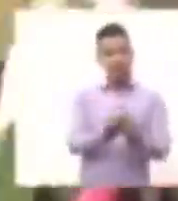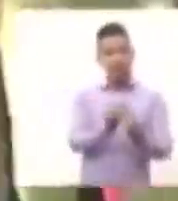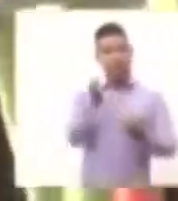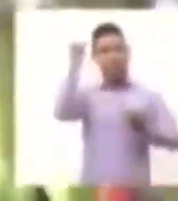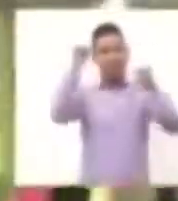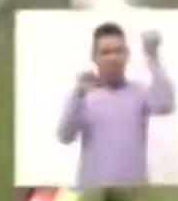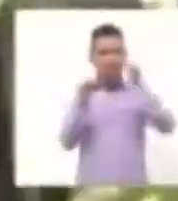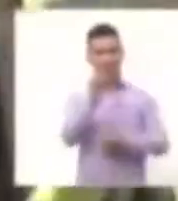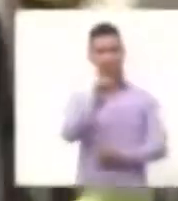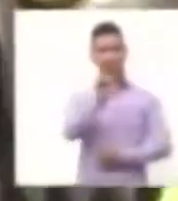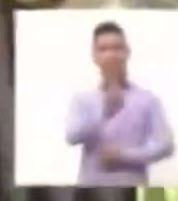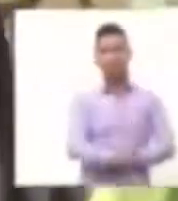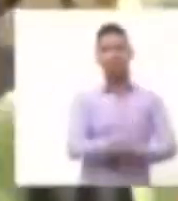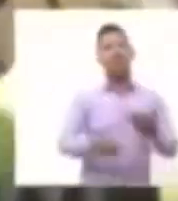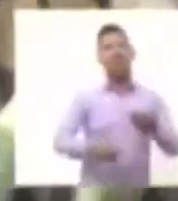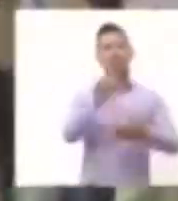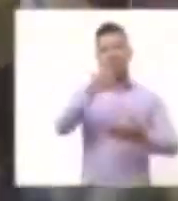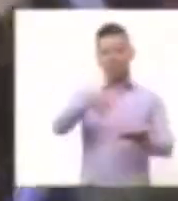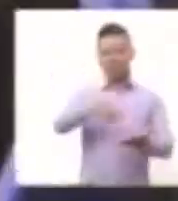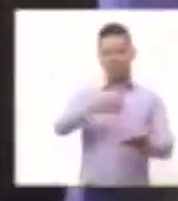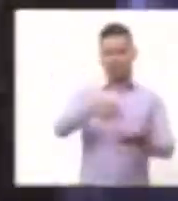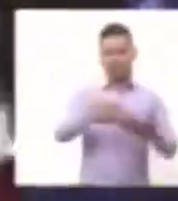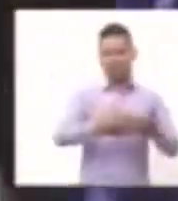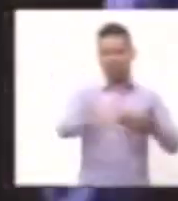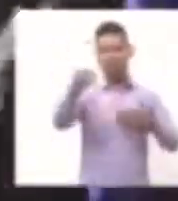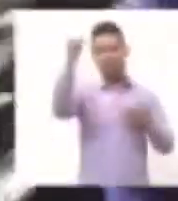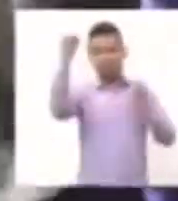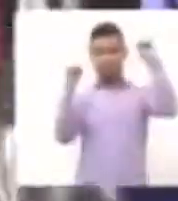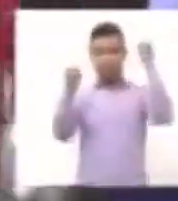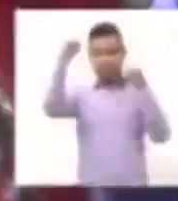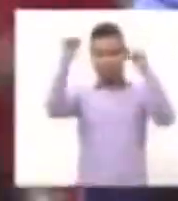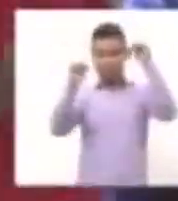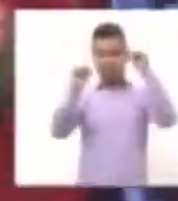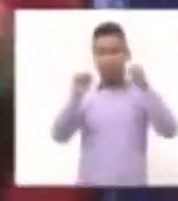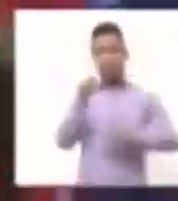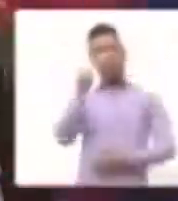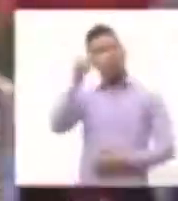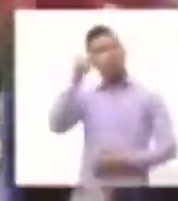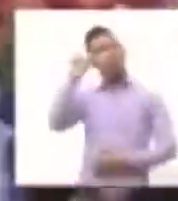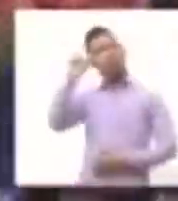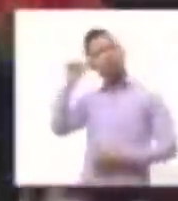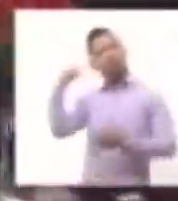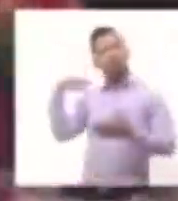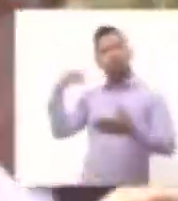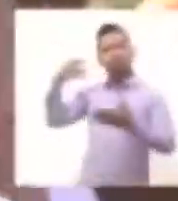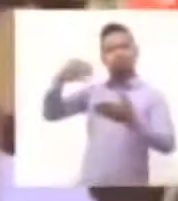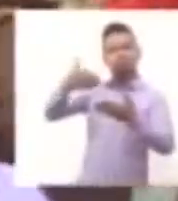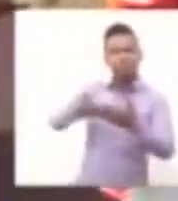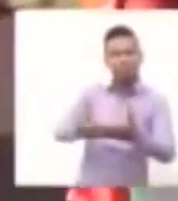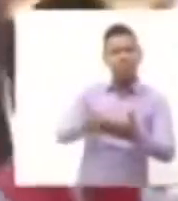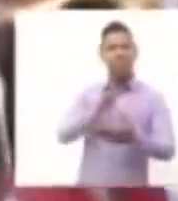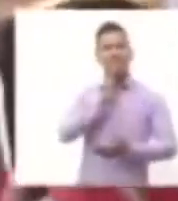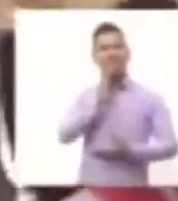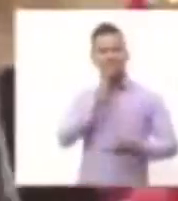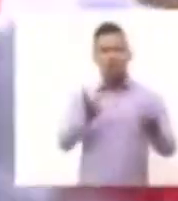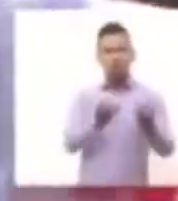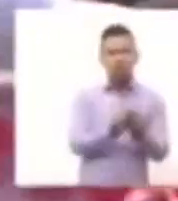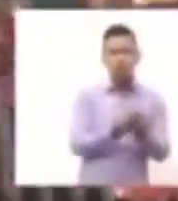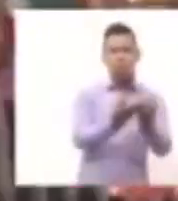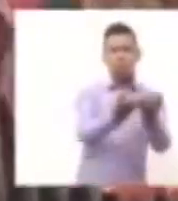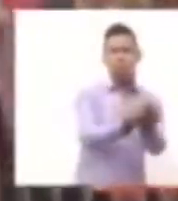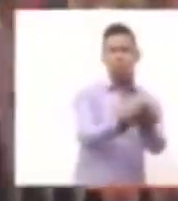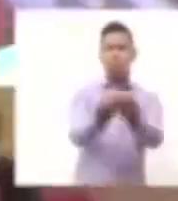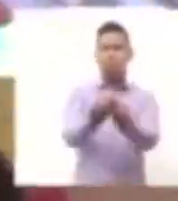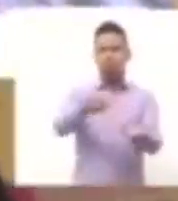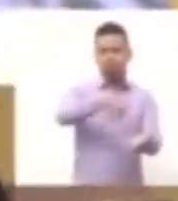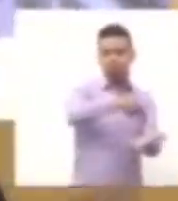a las carnestolendas en este sector de la ciudad. En la muestra se hizo una remembranza del carnaval con expresiones de danza como congos, garabatos, cumbias,